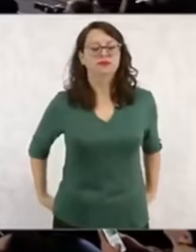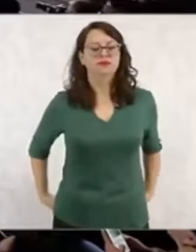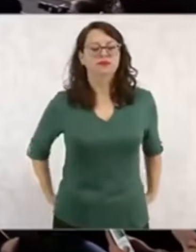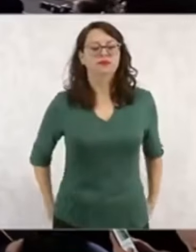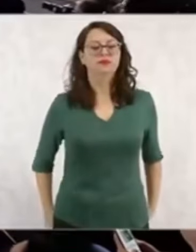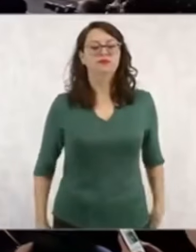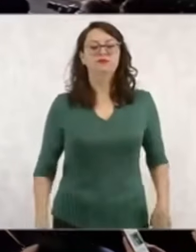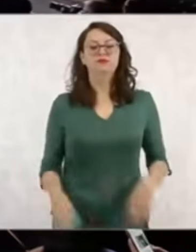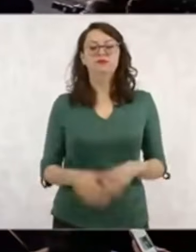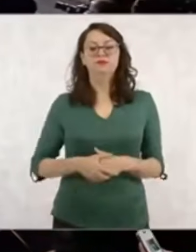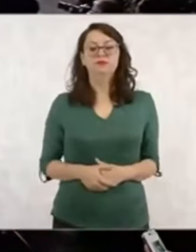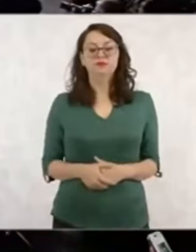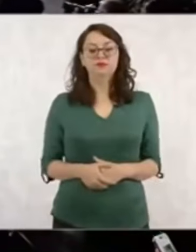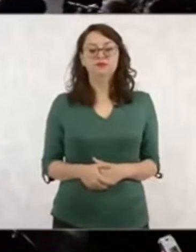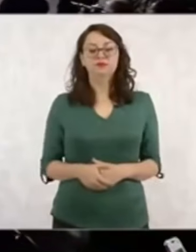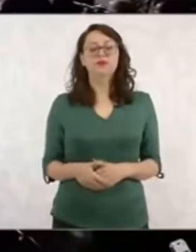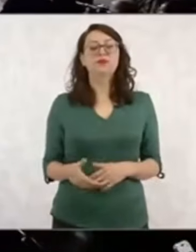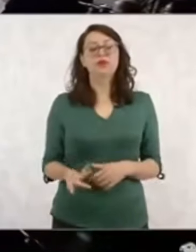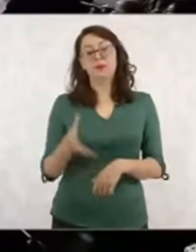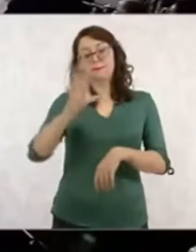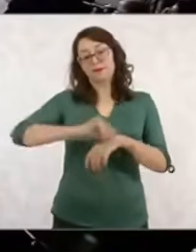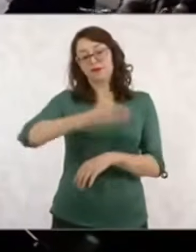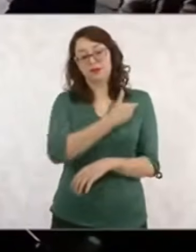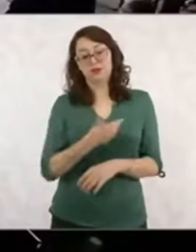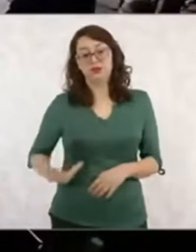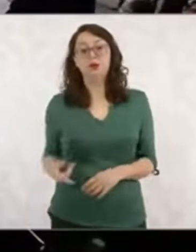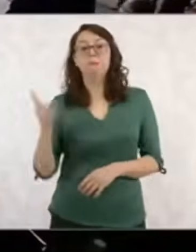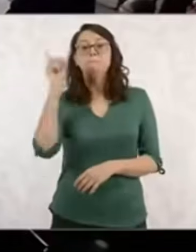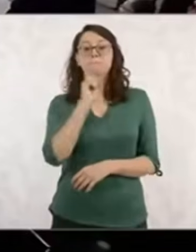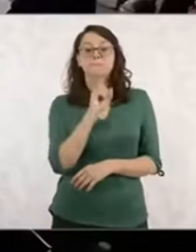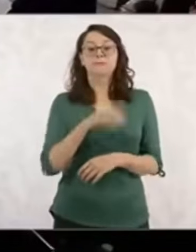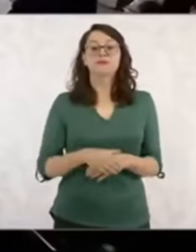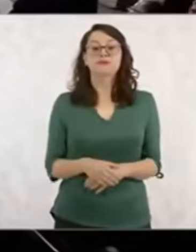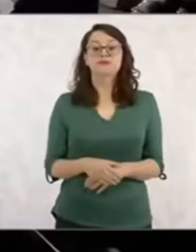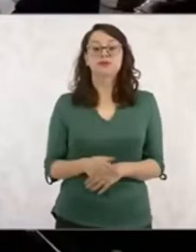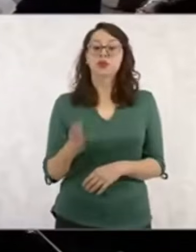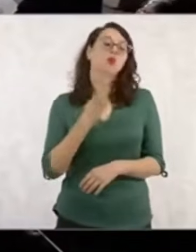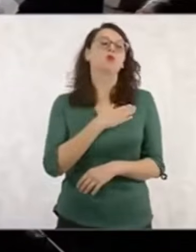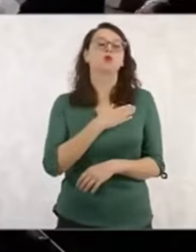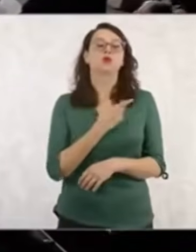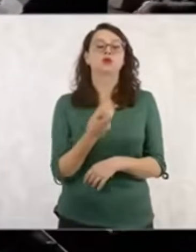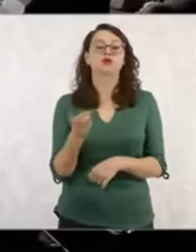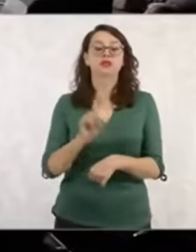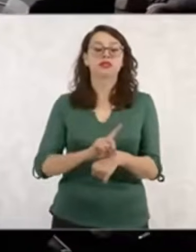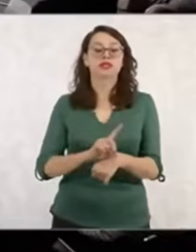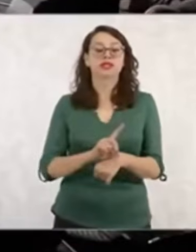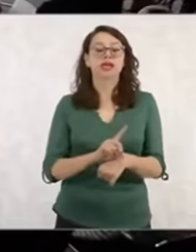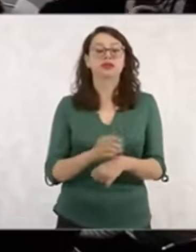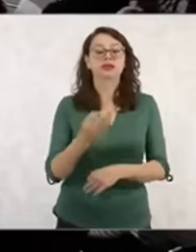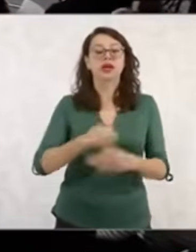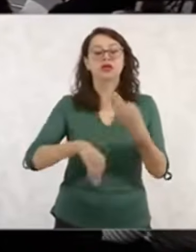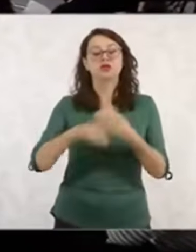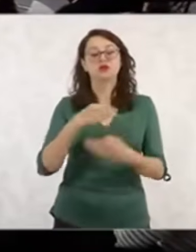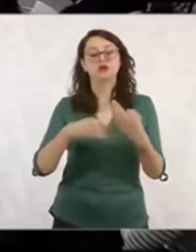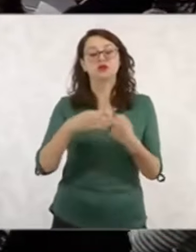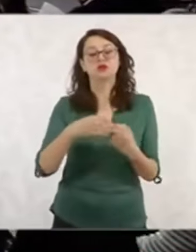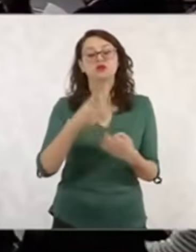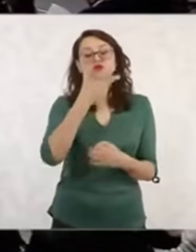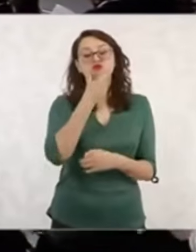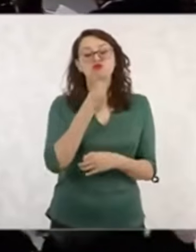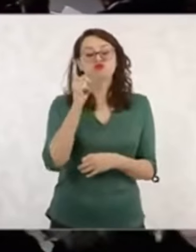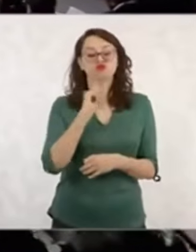Con su permiso, Presidenta, buenos días a todas y todos. Vamos a